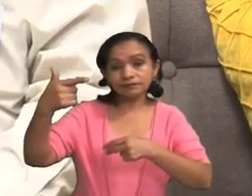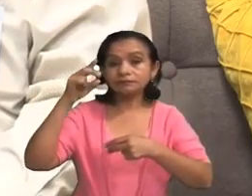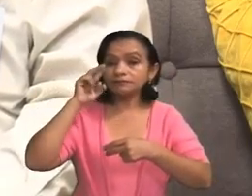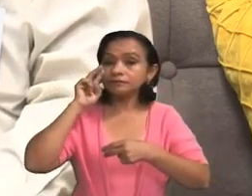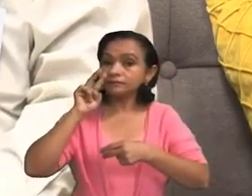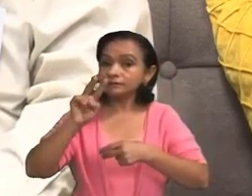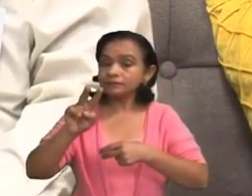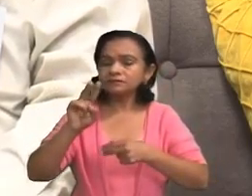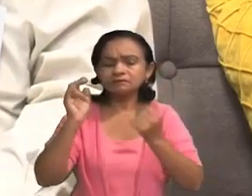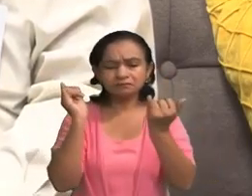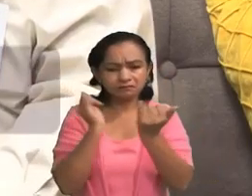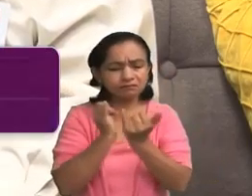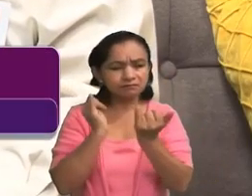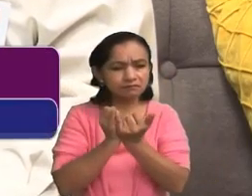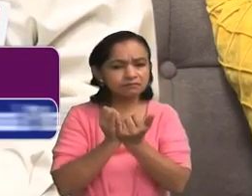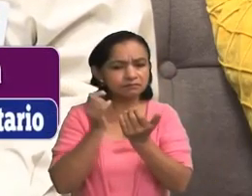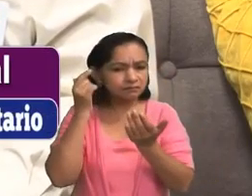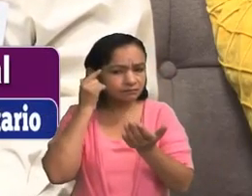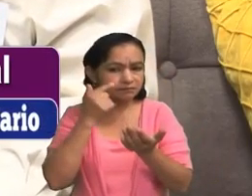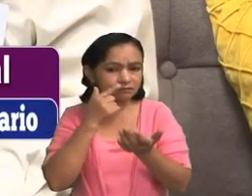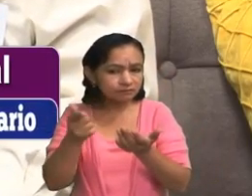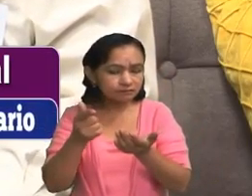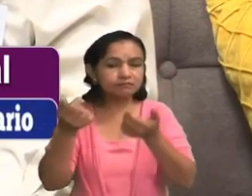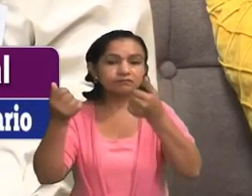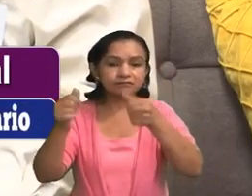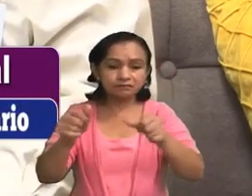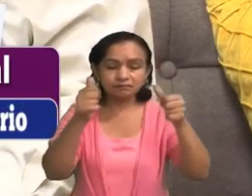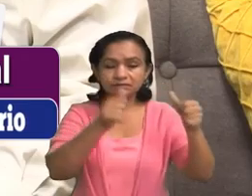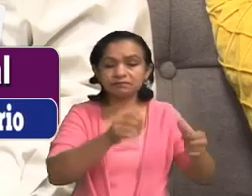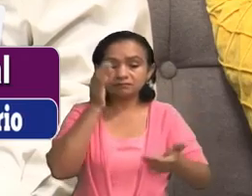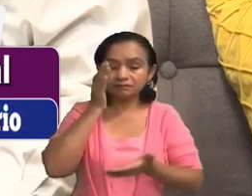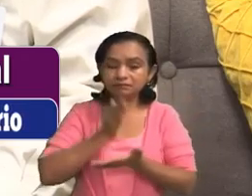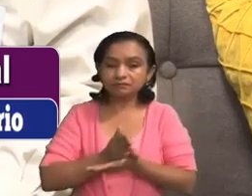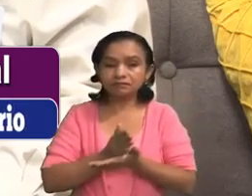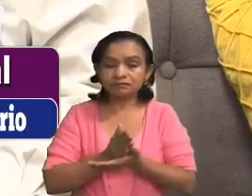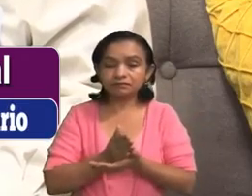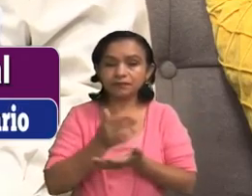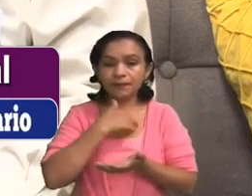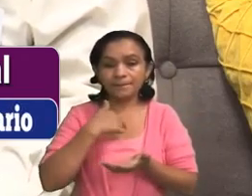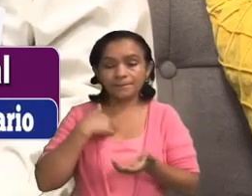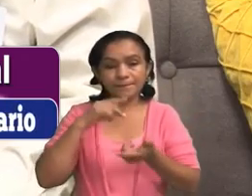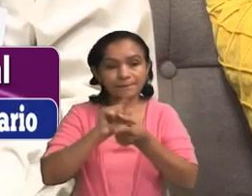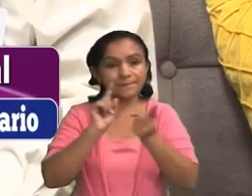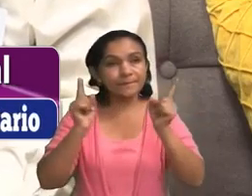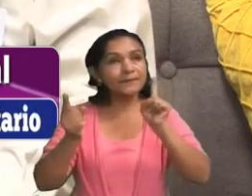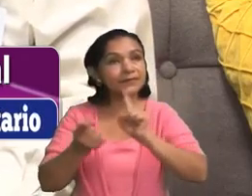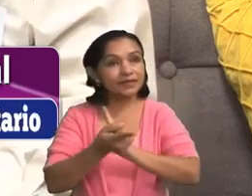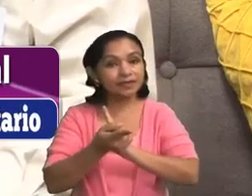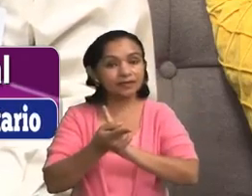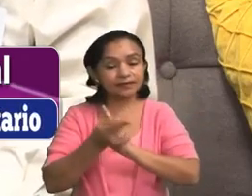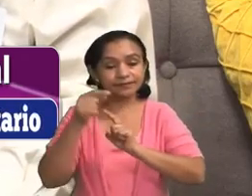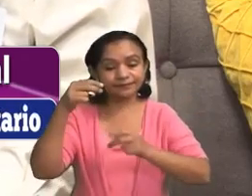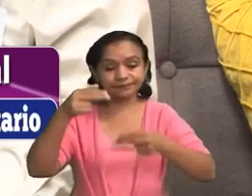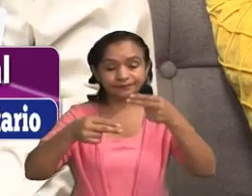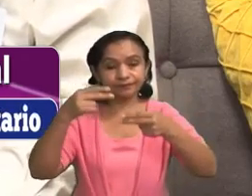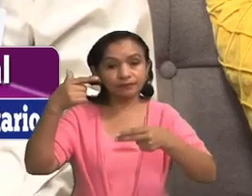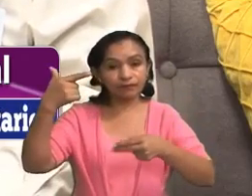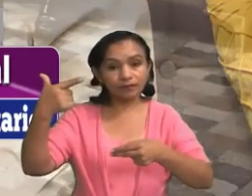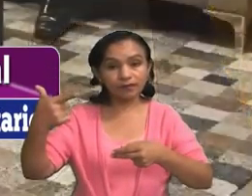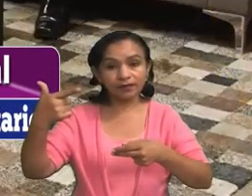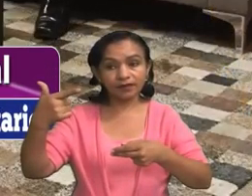esta misma situación y decidimos hacer un cambio, ¿verdad? Este séptimo Congreso tiene